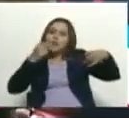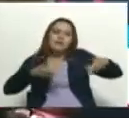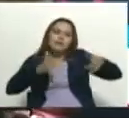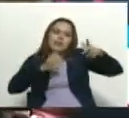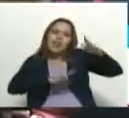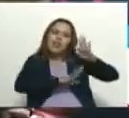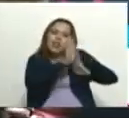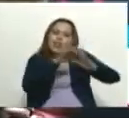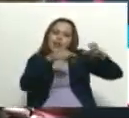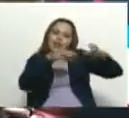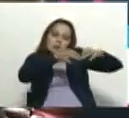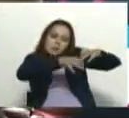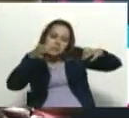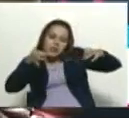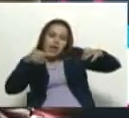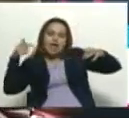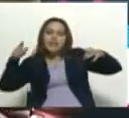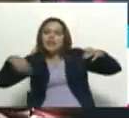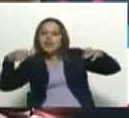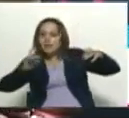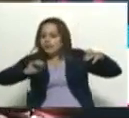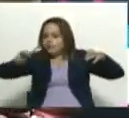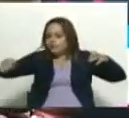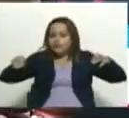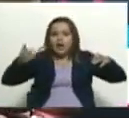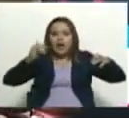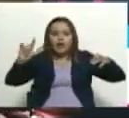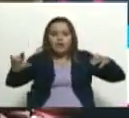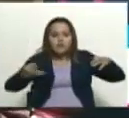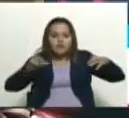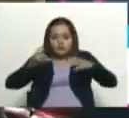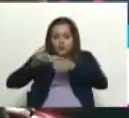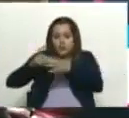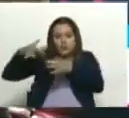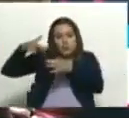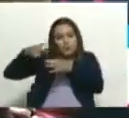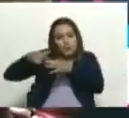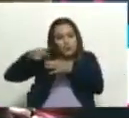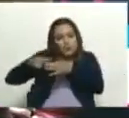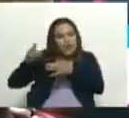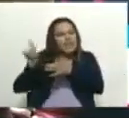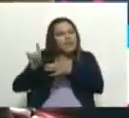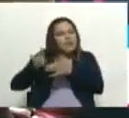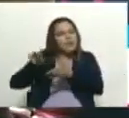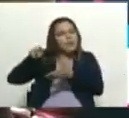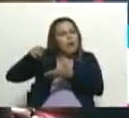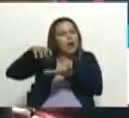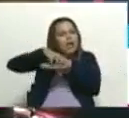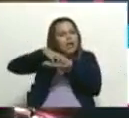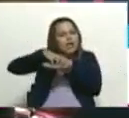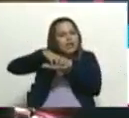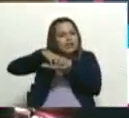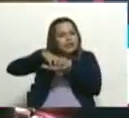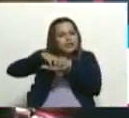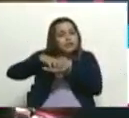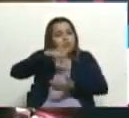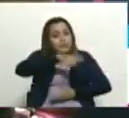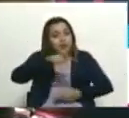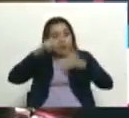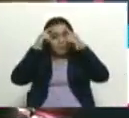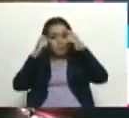hueso. Y ahí se colocan las células en una gelatina. Los traumatólogos, el doctor Giuseppe, el doctor